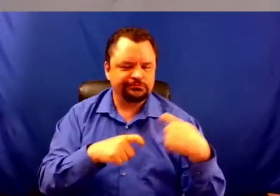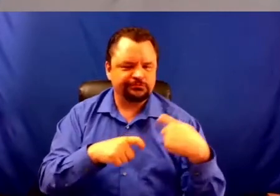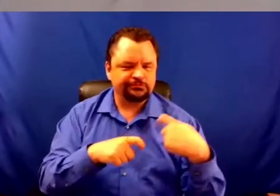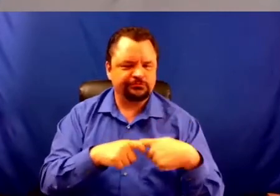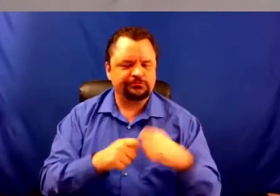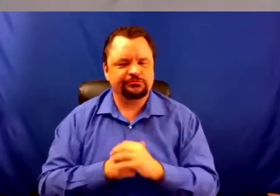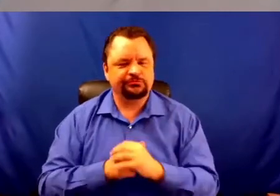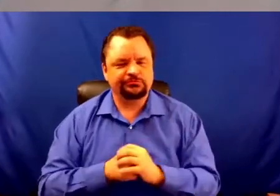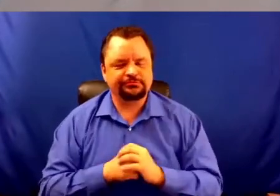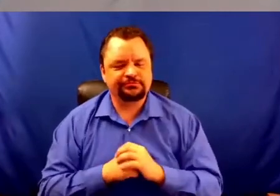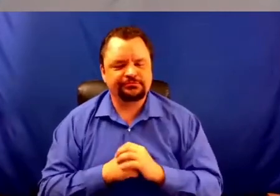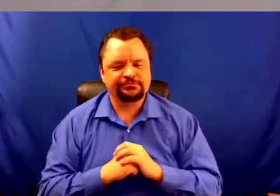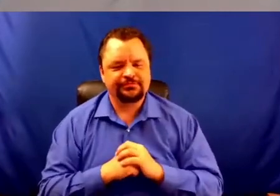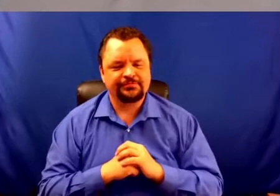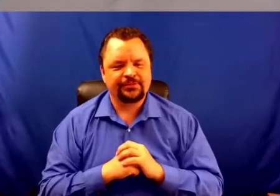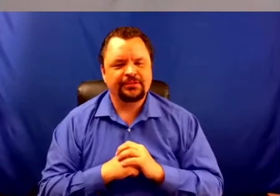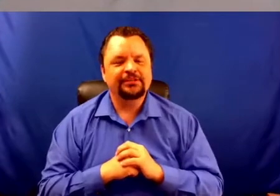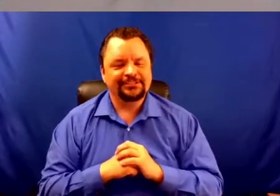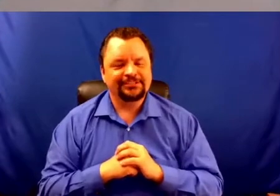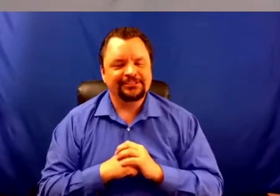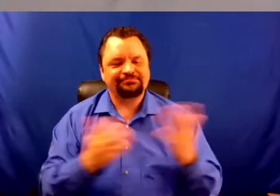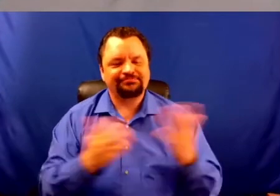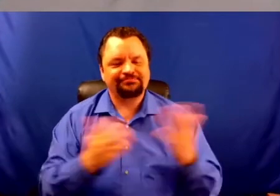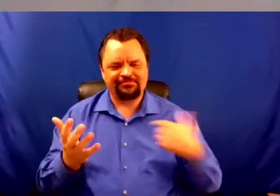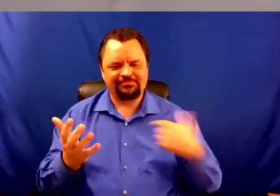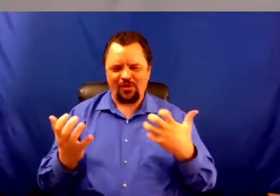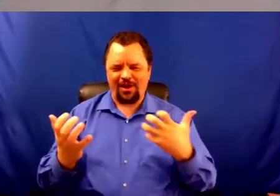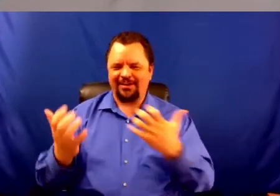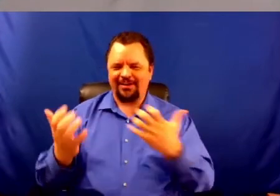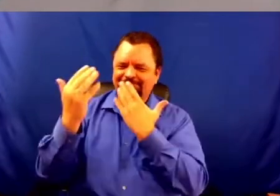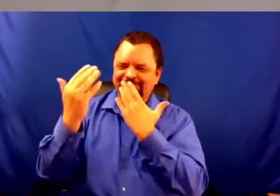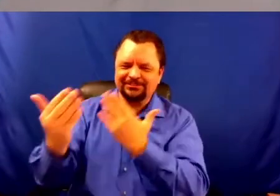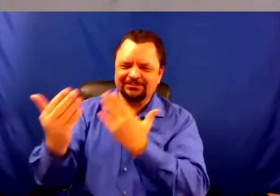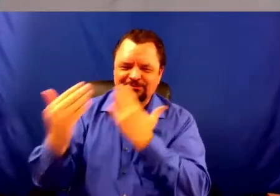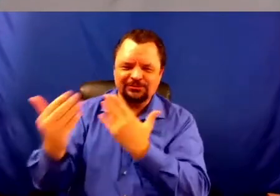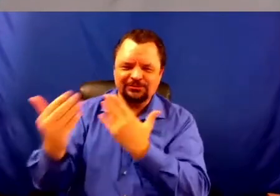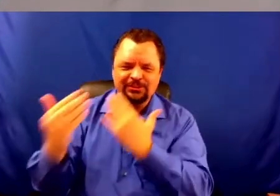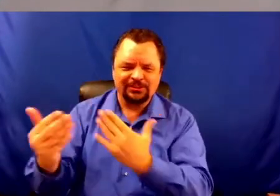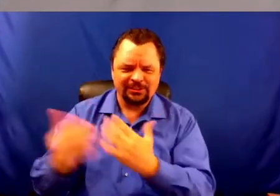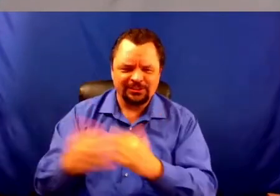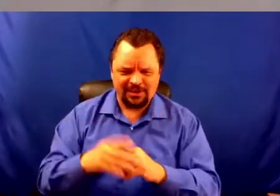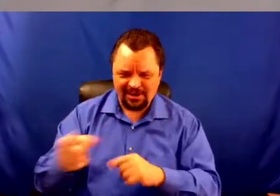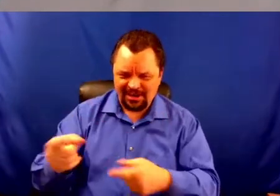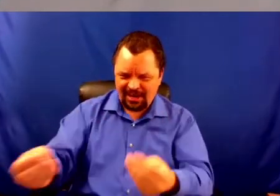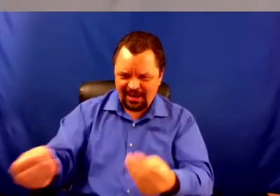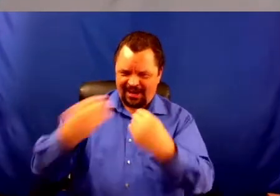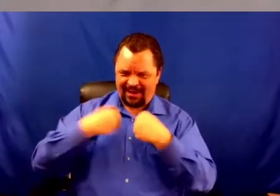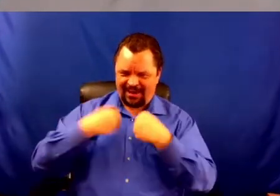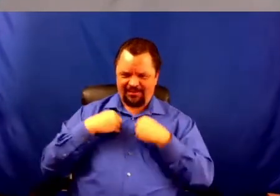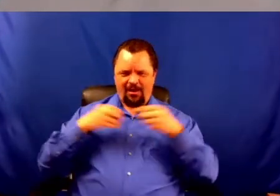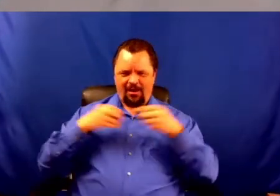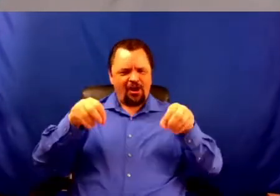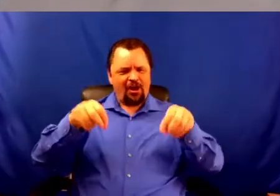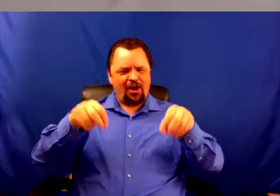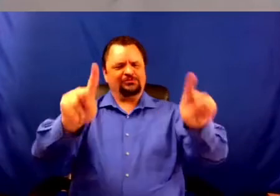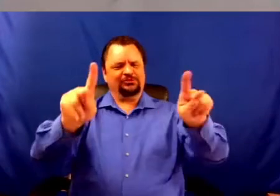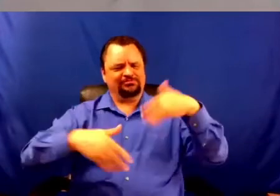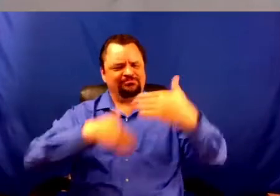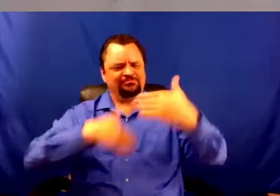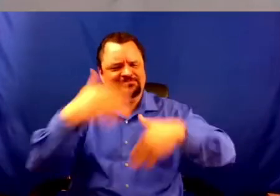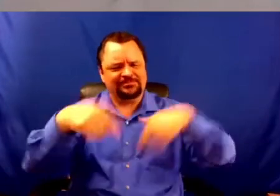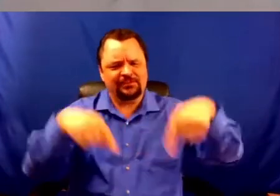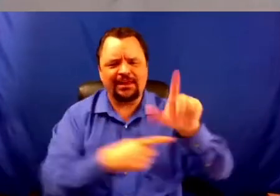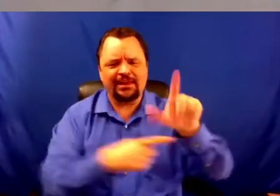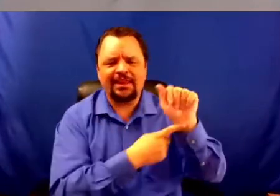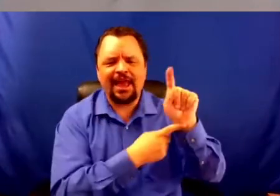para que ellos también puedan vacunarse. I just want to say thank you because you're giving the opportunity for the Latino community to